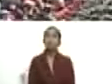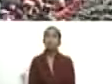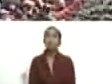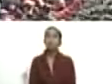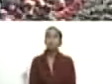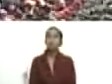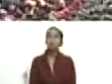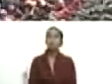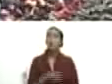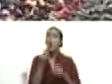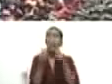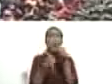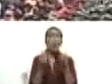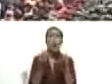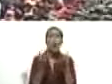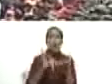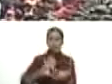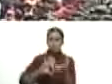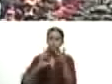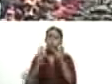¿Cómo nos adaptamos en esos años